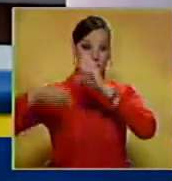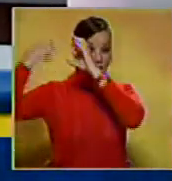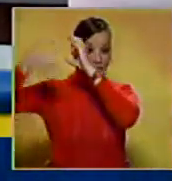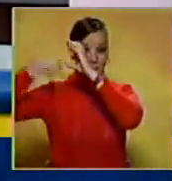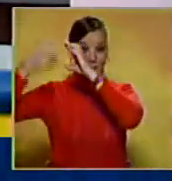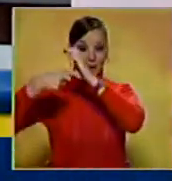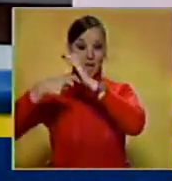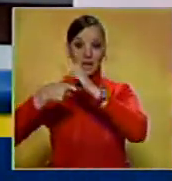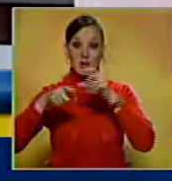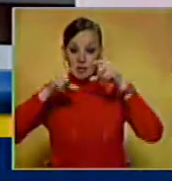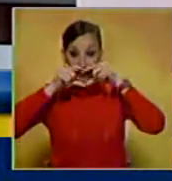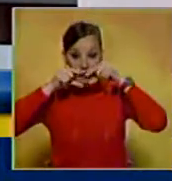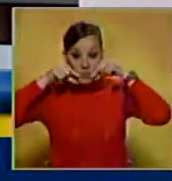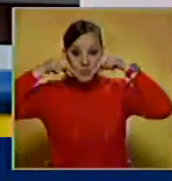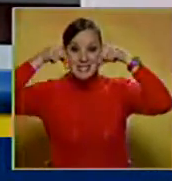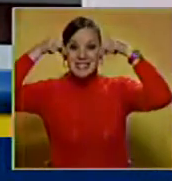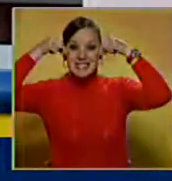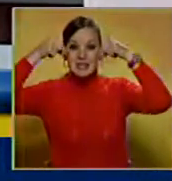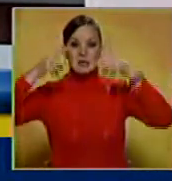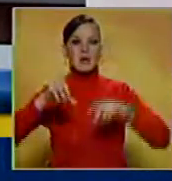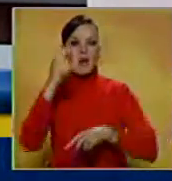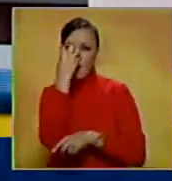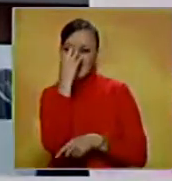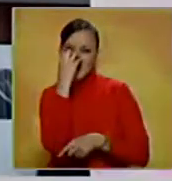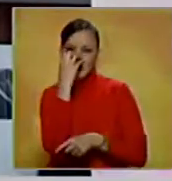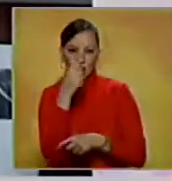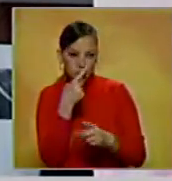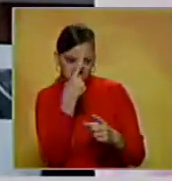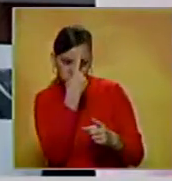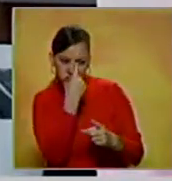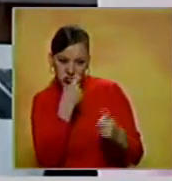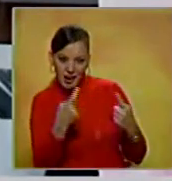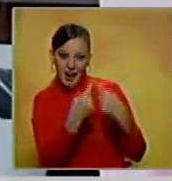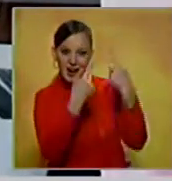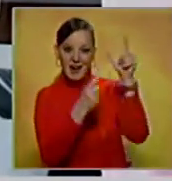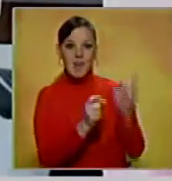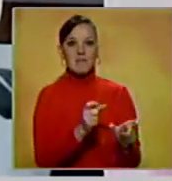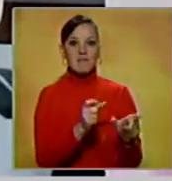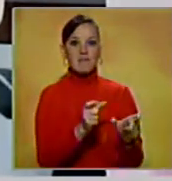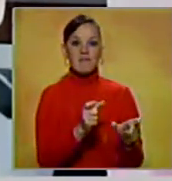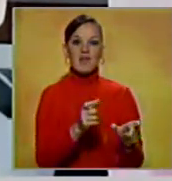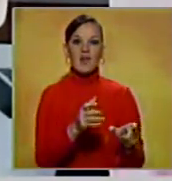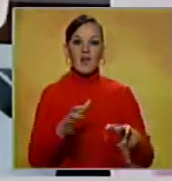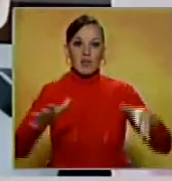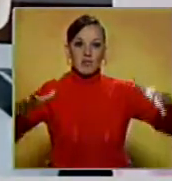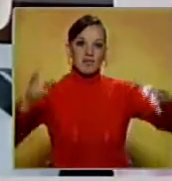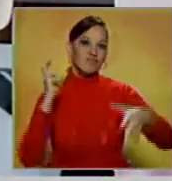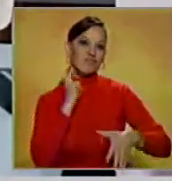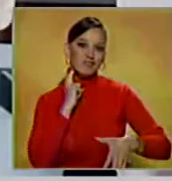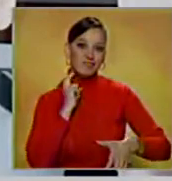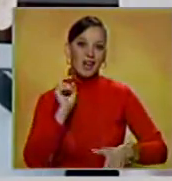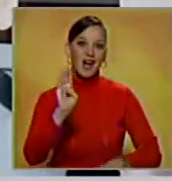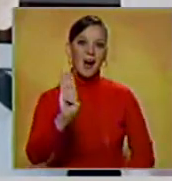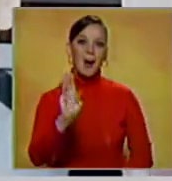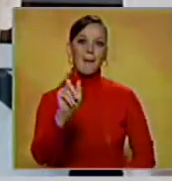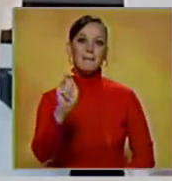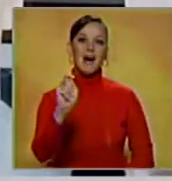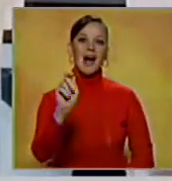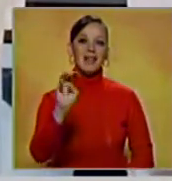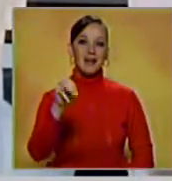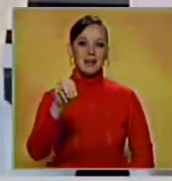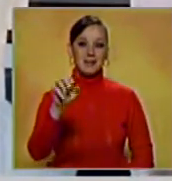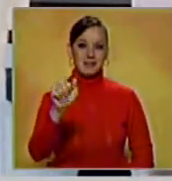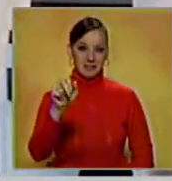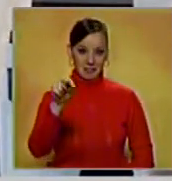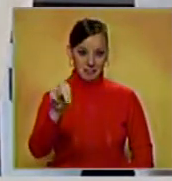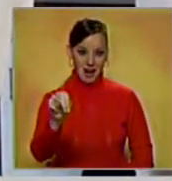convertirá en el Guasón, el más grande enemigo de Batman. Y ahí tenemos la foto que publicó en su cuenta de Instagram como